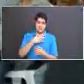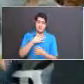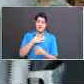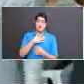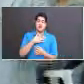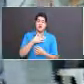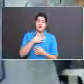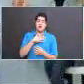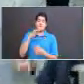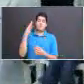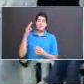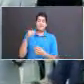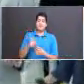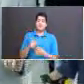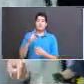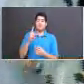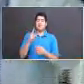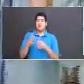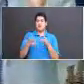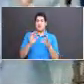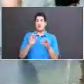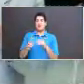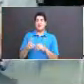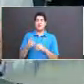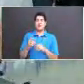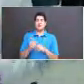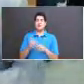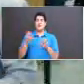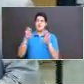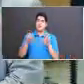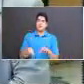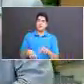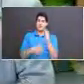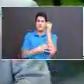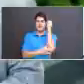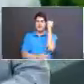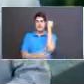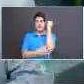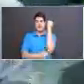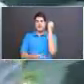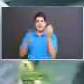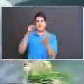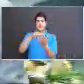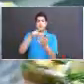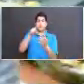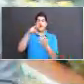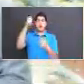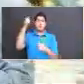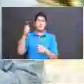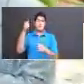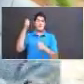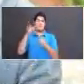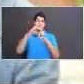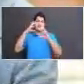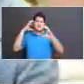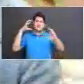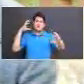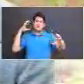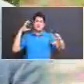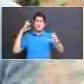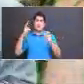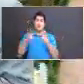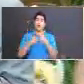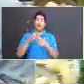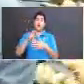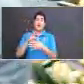unos vagabundos que se subieron a un tren, a un vagón, que era un vagón de en donde llevaban